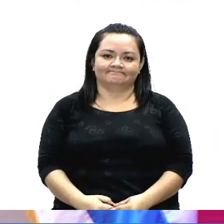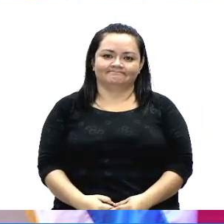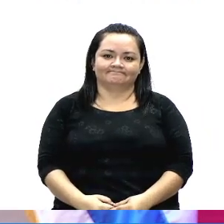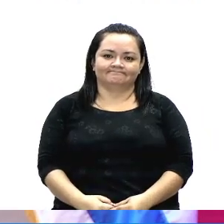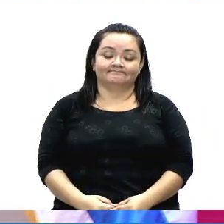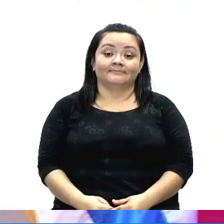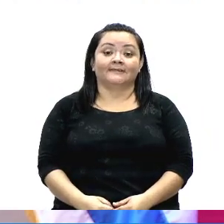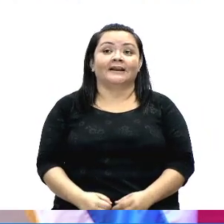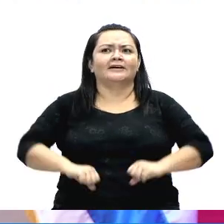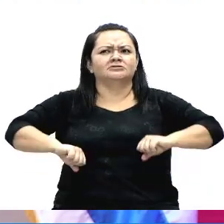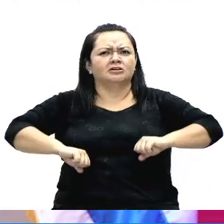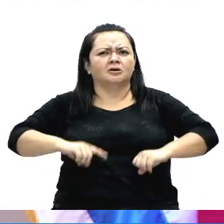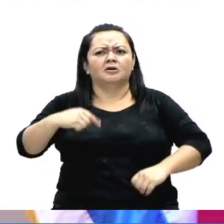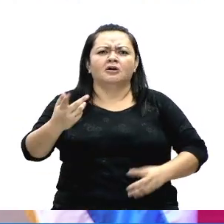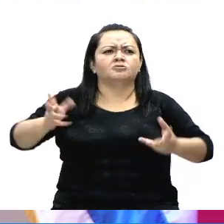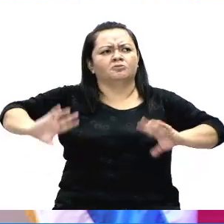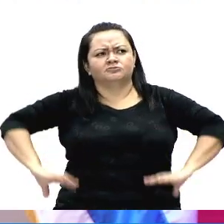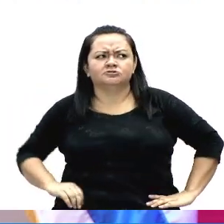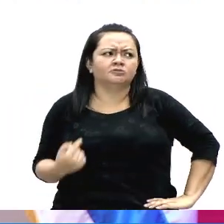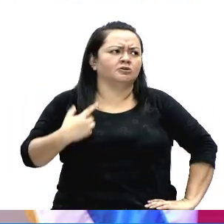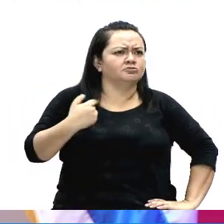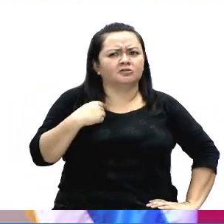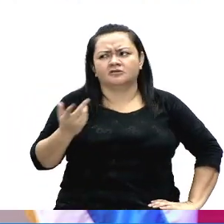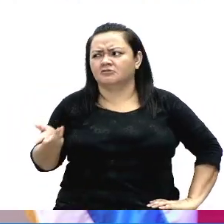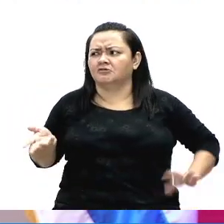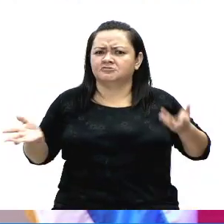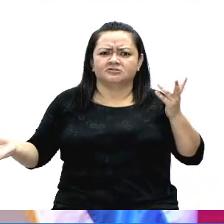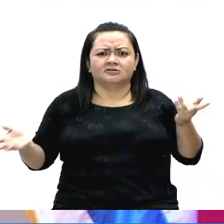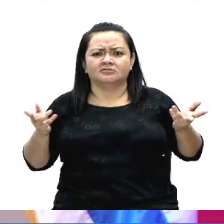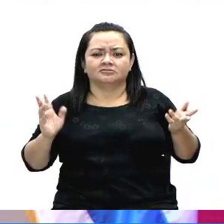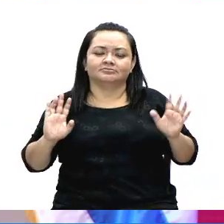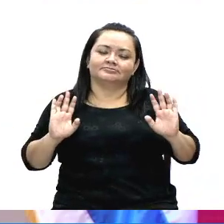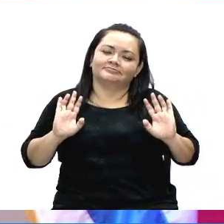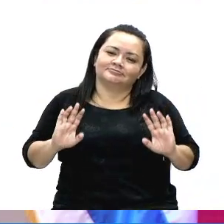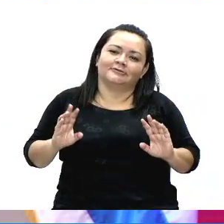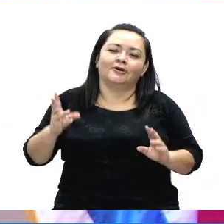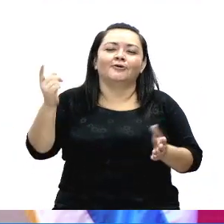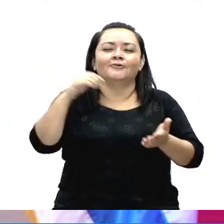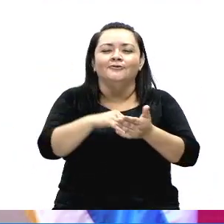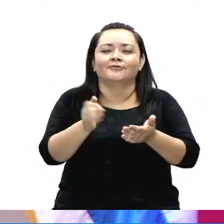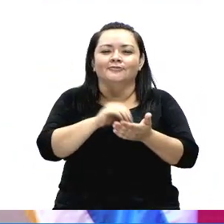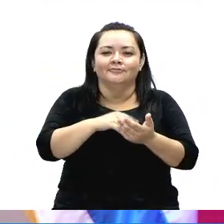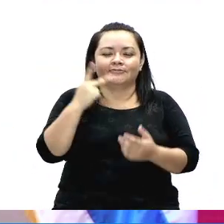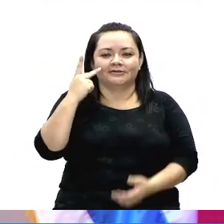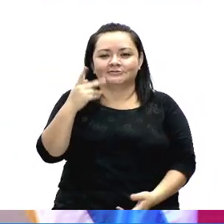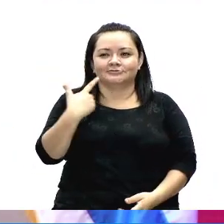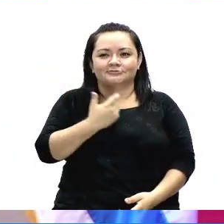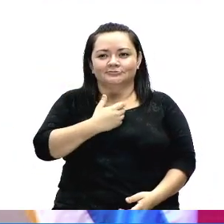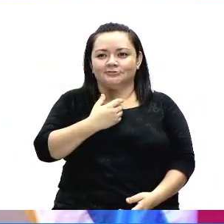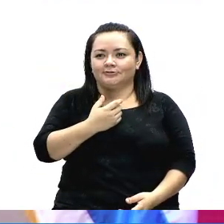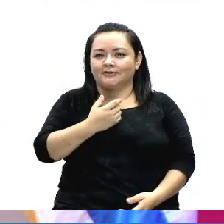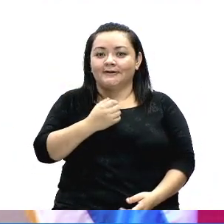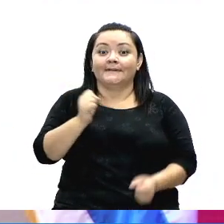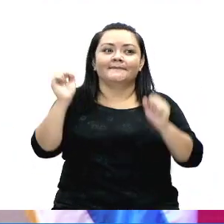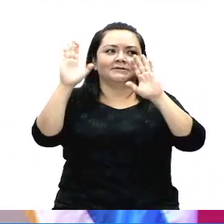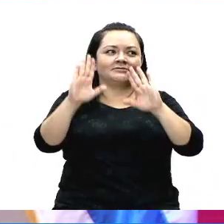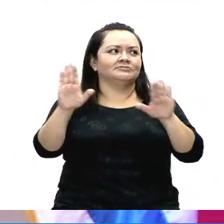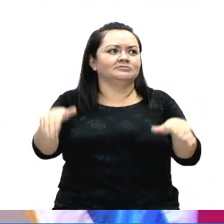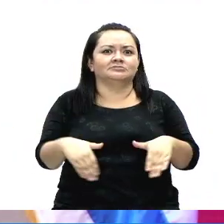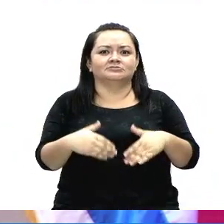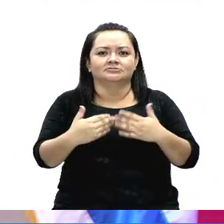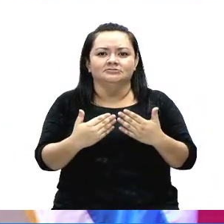al que reniego porque yo y mi hermano cuántas veces no nos ha quitado muchas bendiciones el